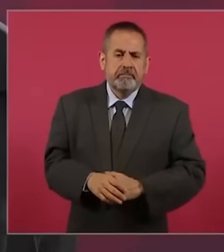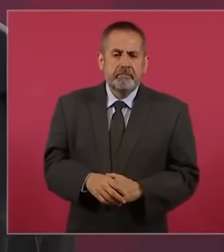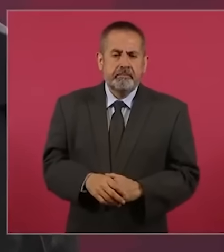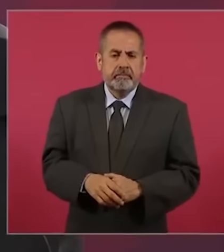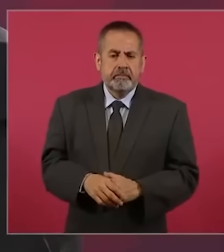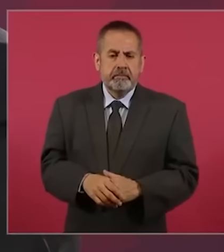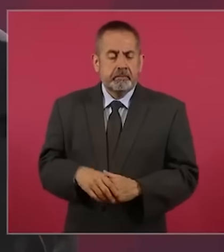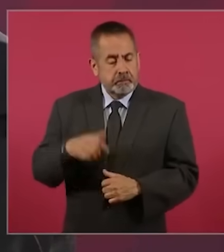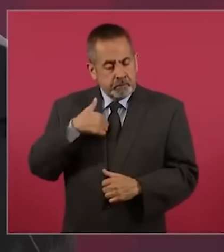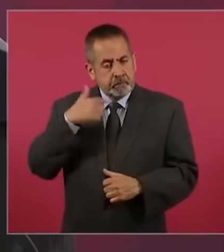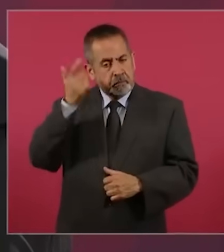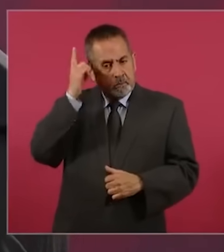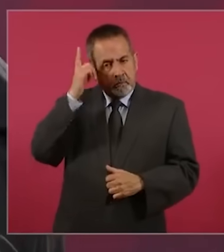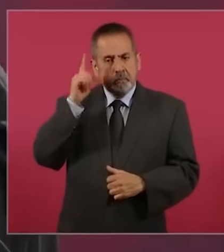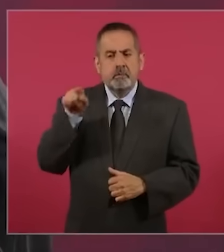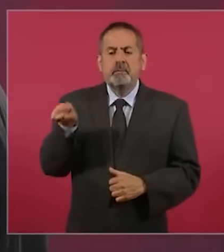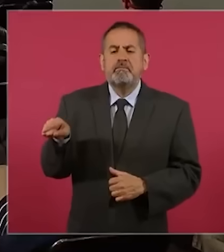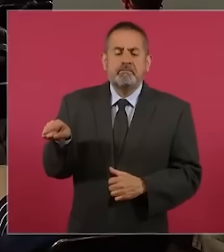Yo espero que